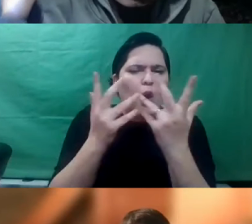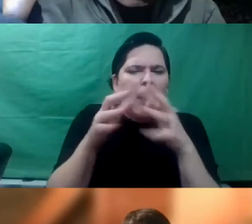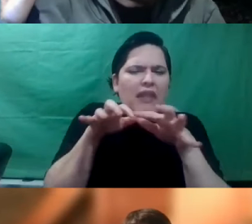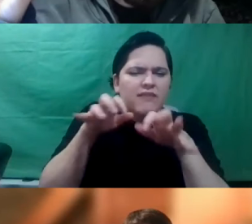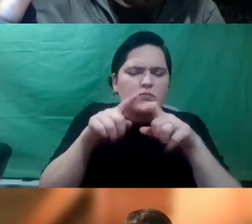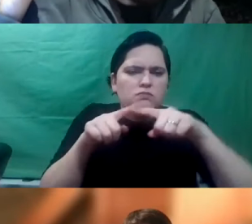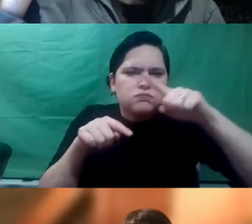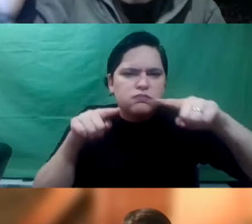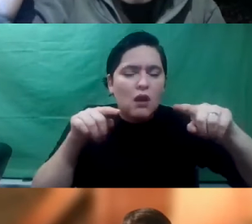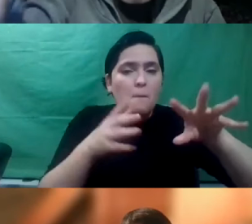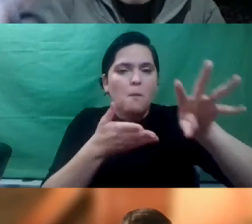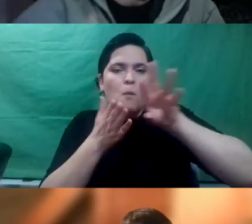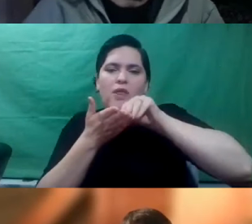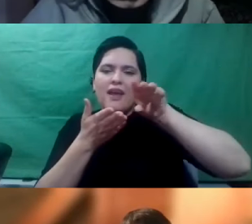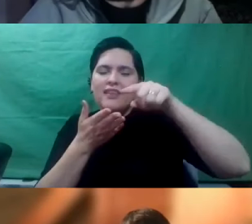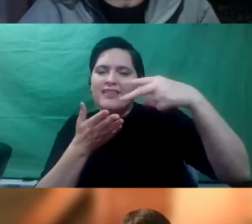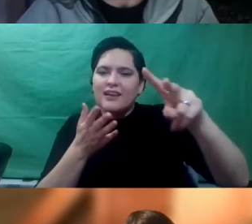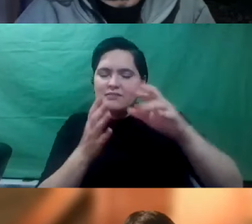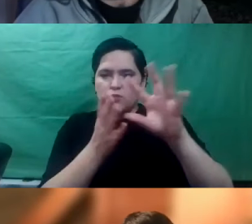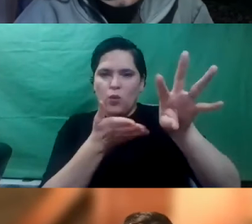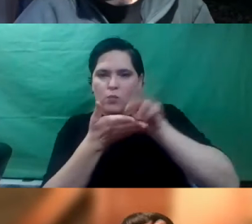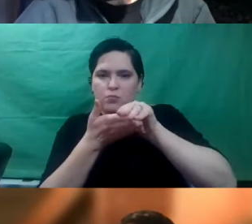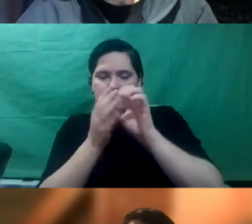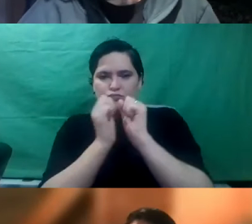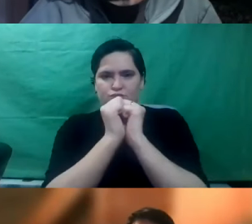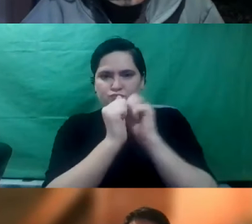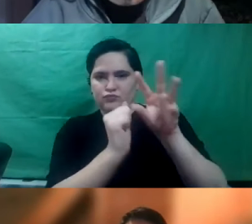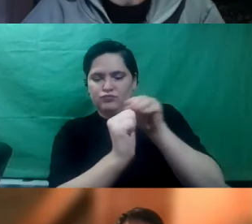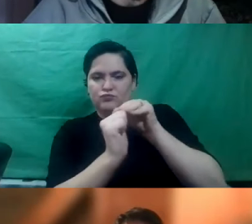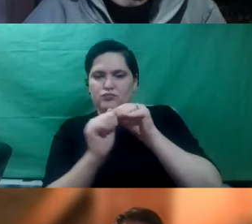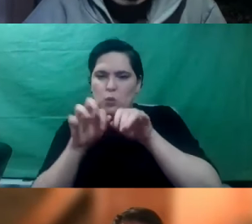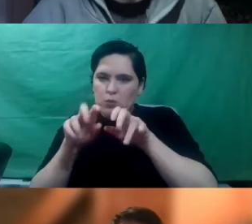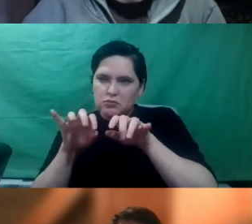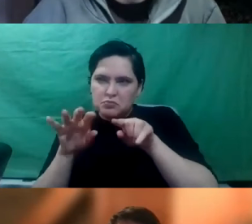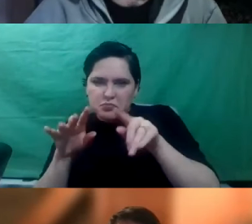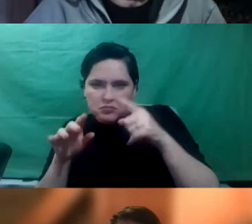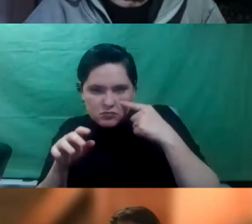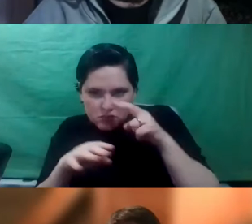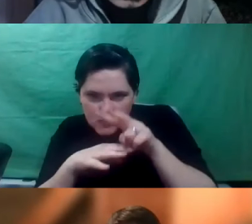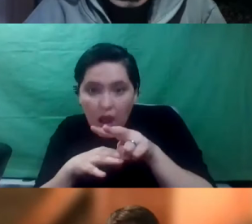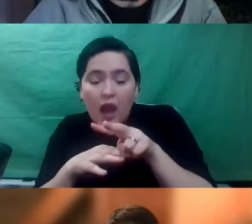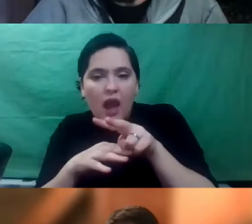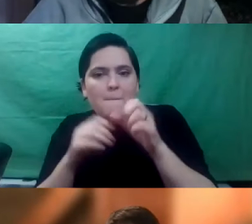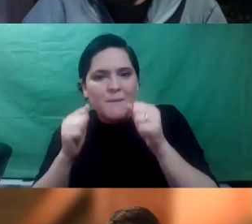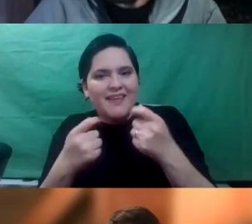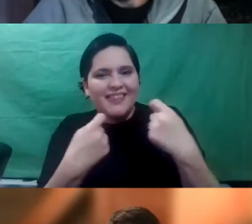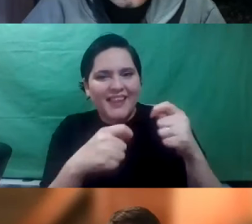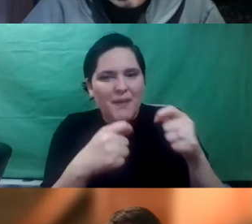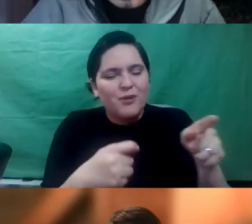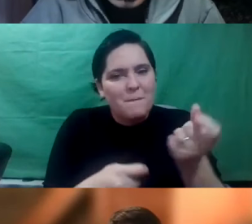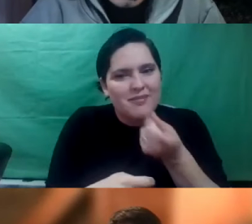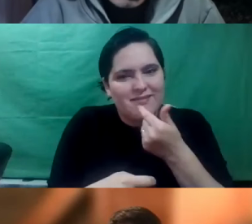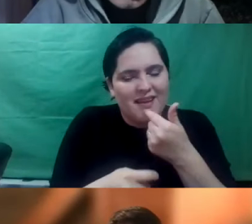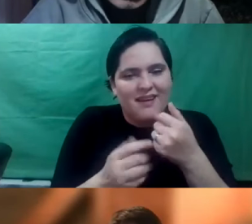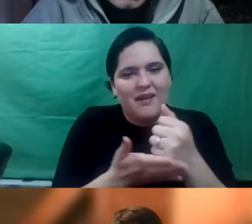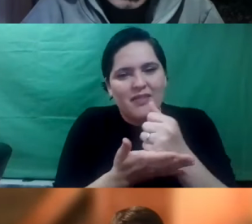computacional personalizado para proponerle algún tratamiento, digamos. Pero eso es como lo que se espera de esta línea, pero no sabemos si